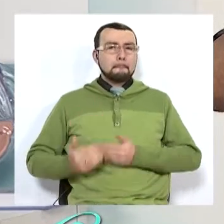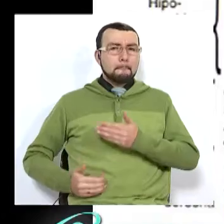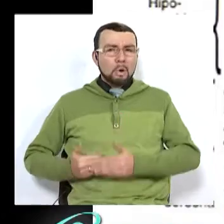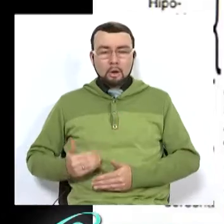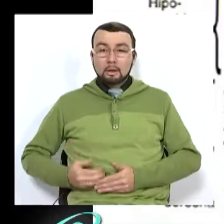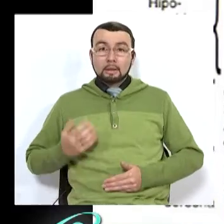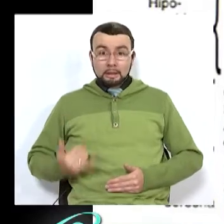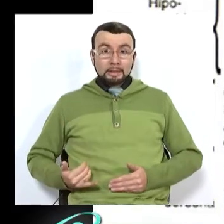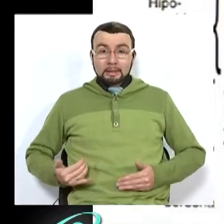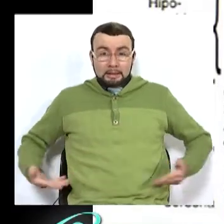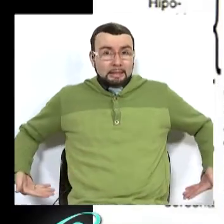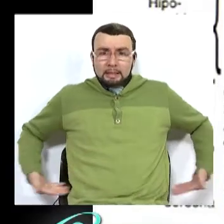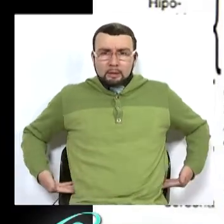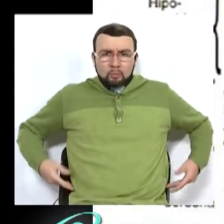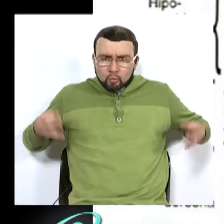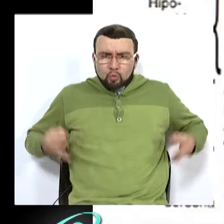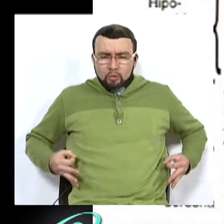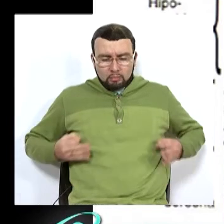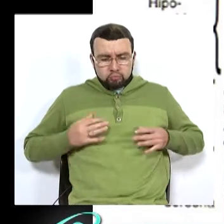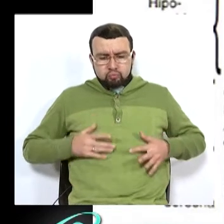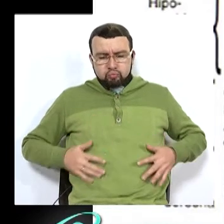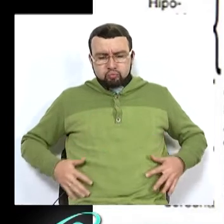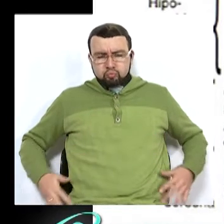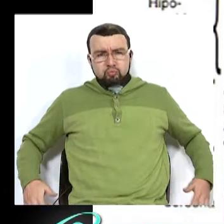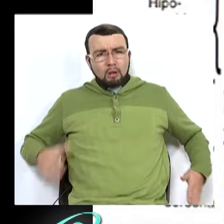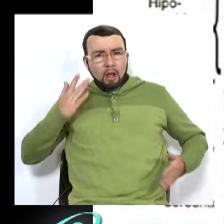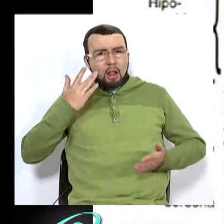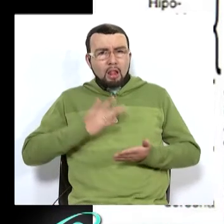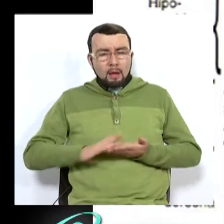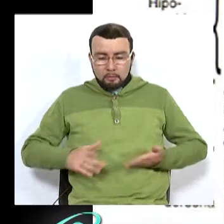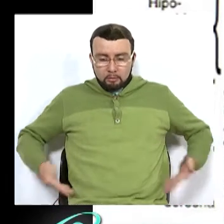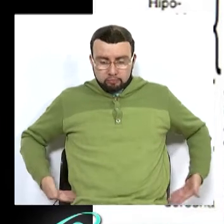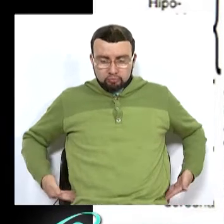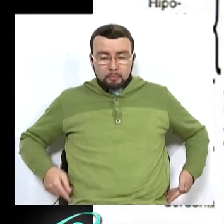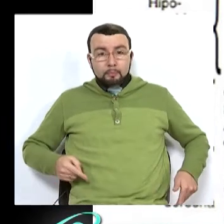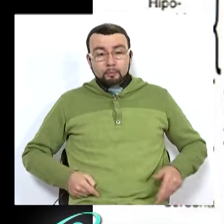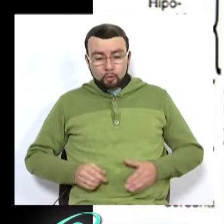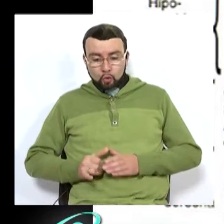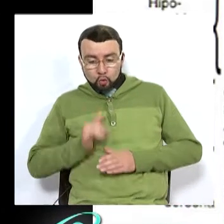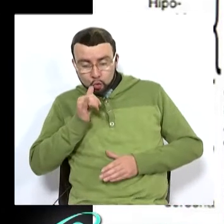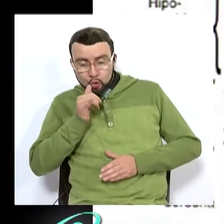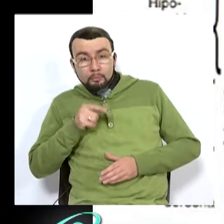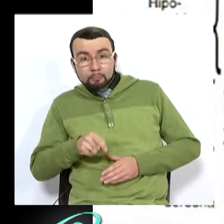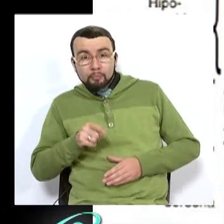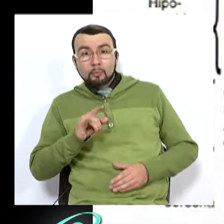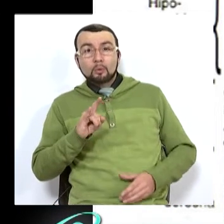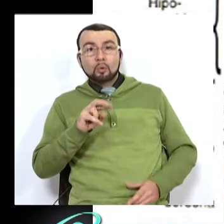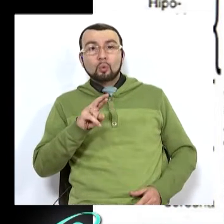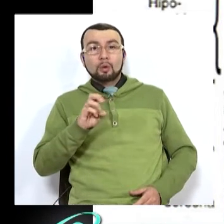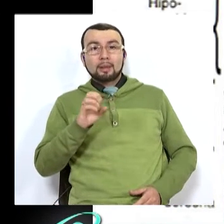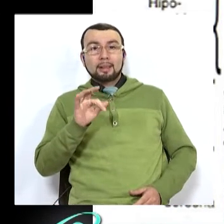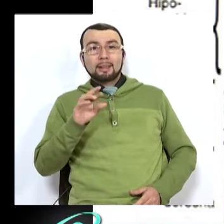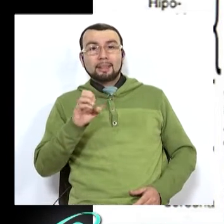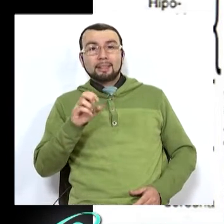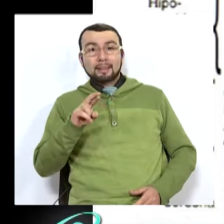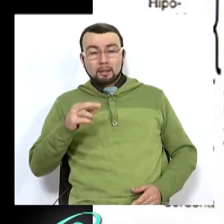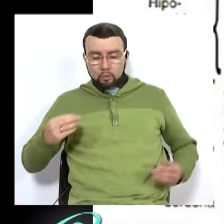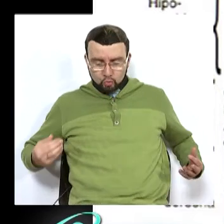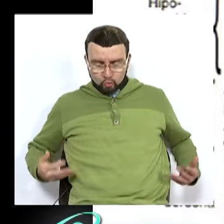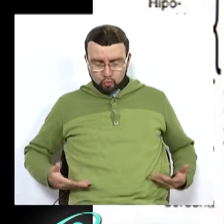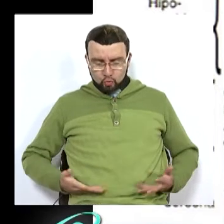de drenaje del riñón. Entonces encontramos uréter, encontramos parte del